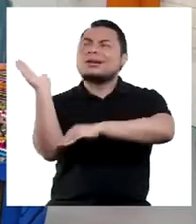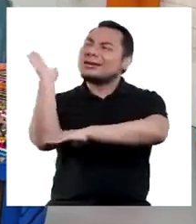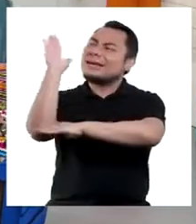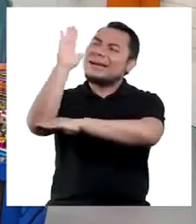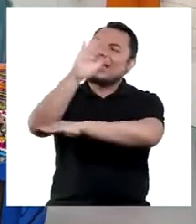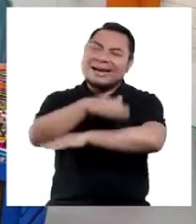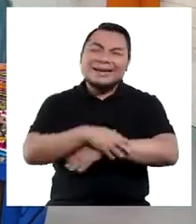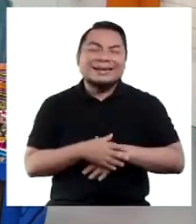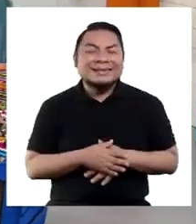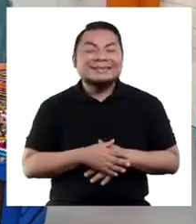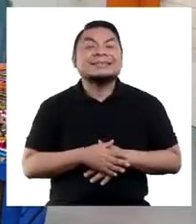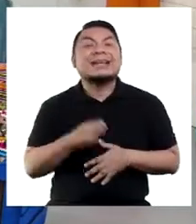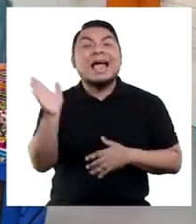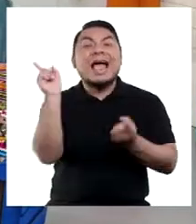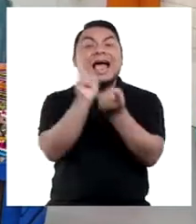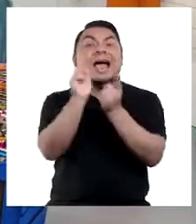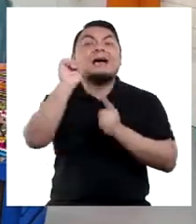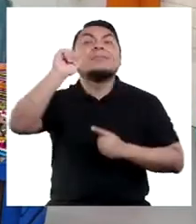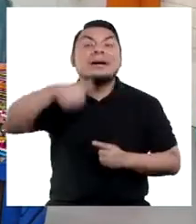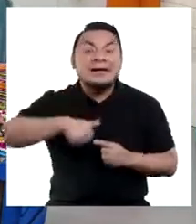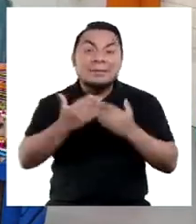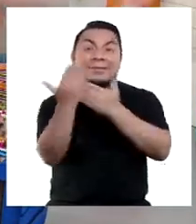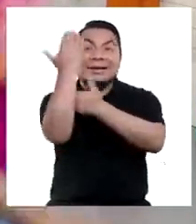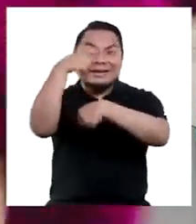conserven el resto del día